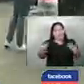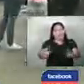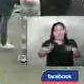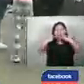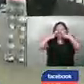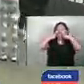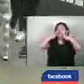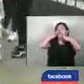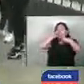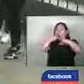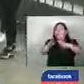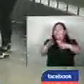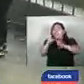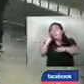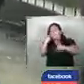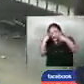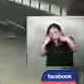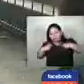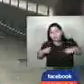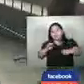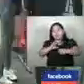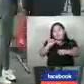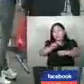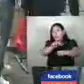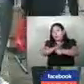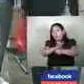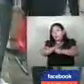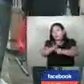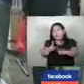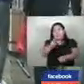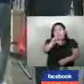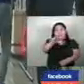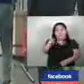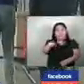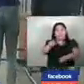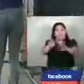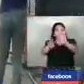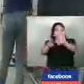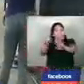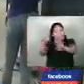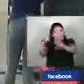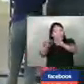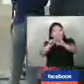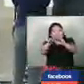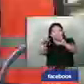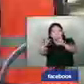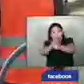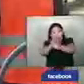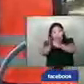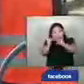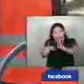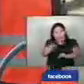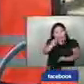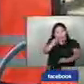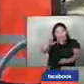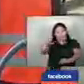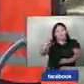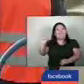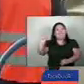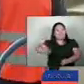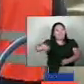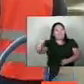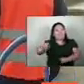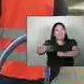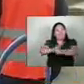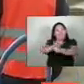pruebas de COVID-19, se señala entonces que de 1.902 pruebas, 230 dieron positiva a